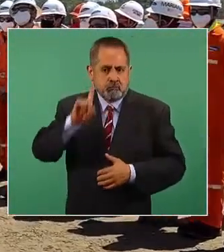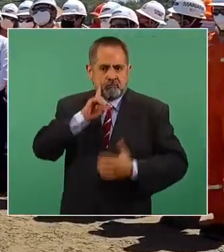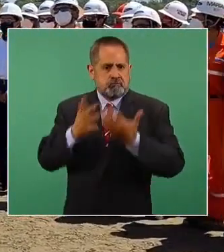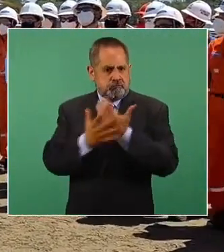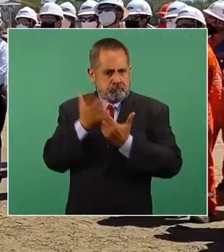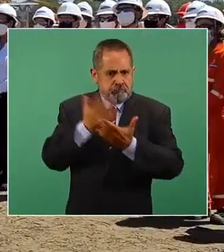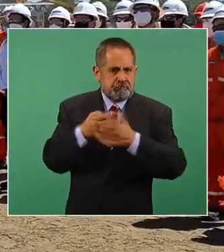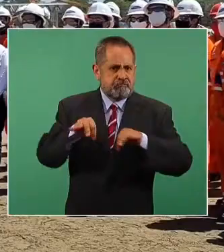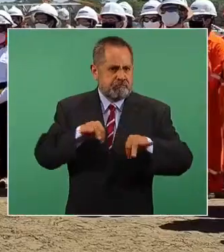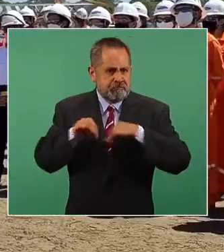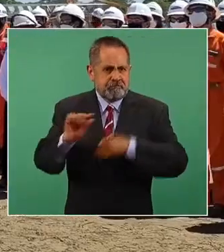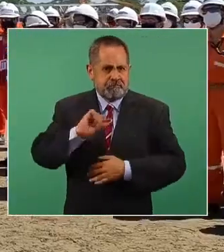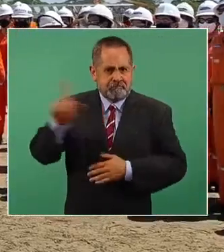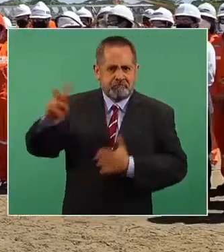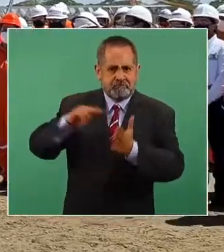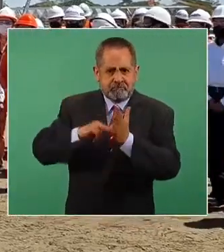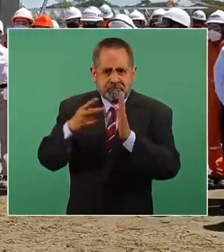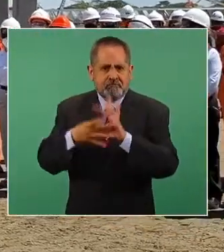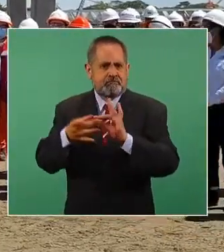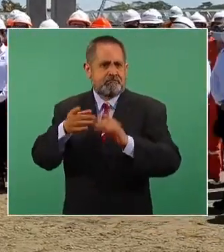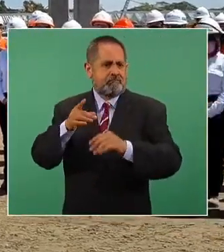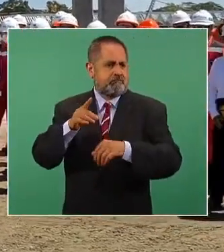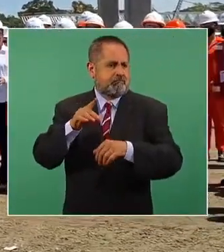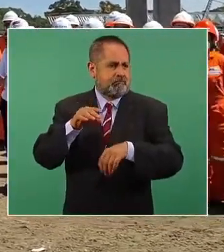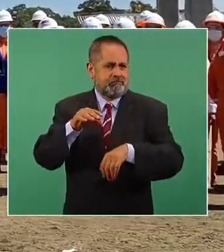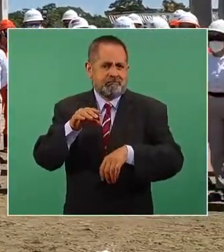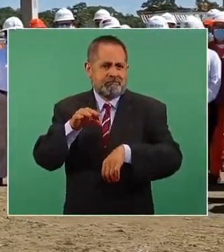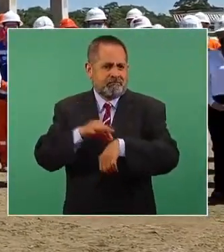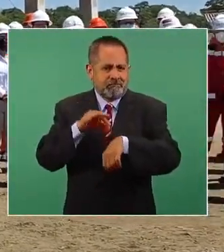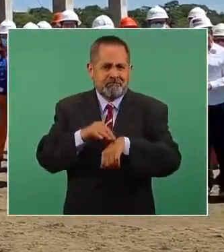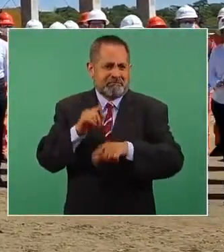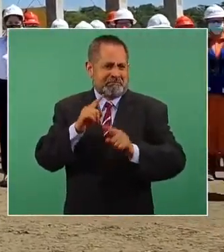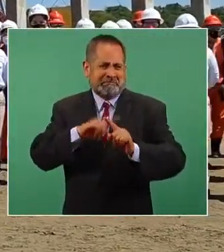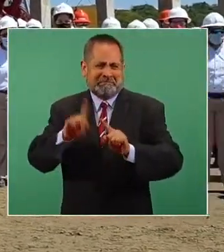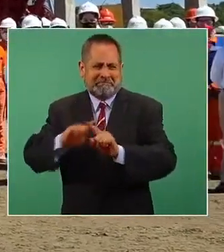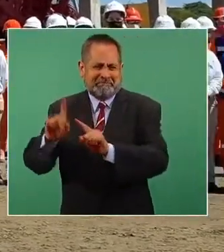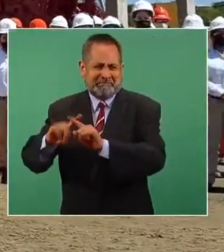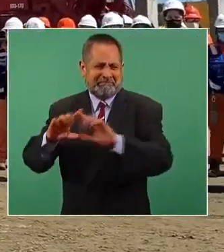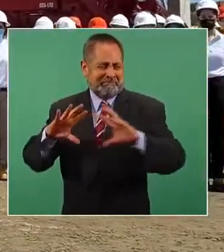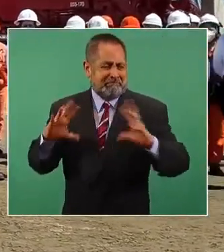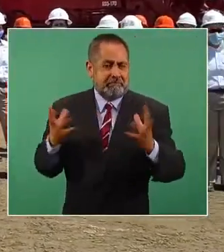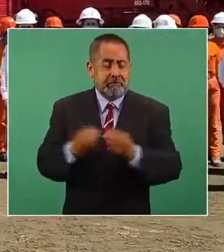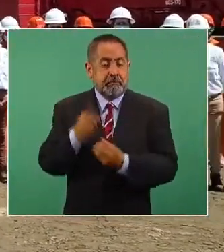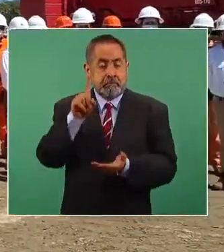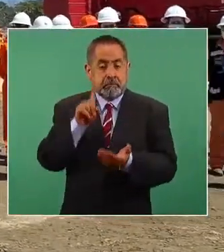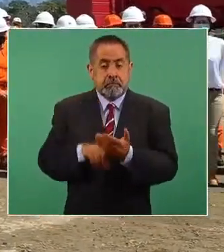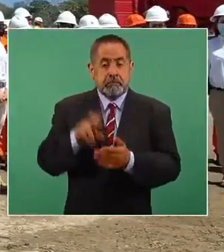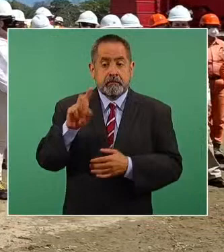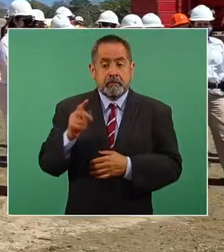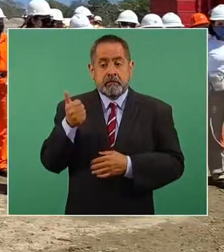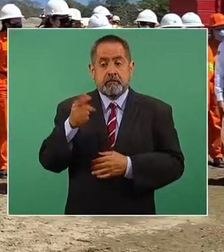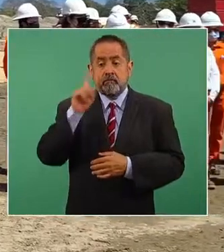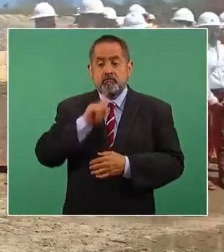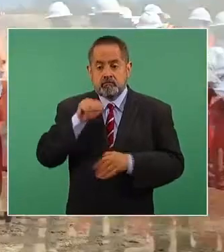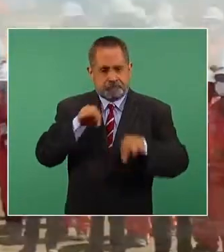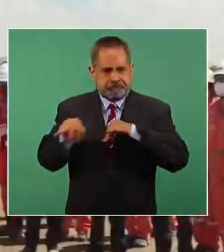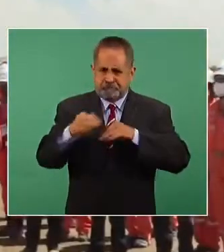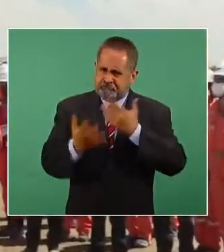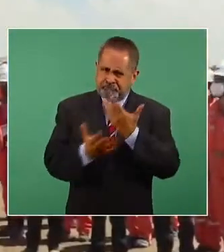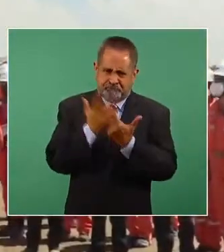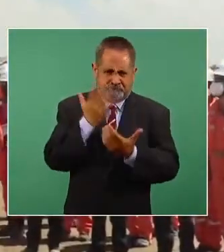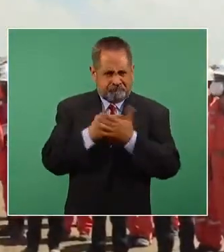operarias, especialistas, ingenieras, doctoras, 1,036 mujeres que ya están en sitio construyendo esta magna